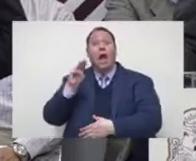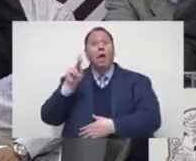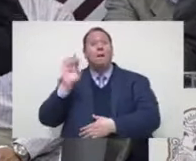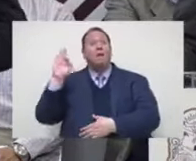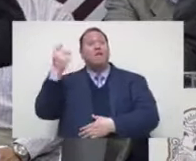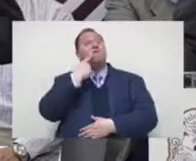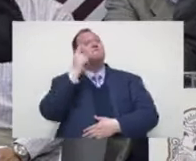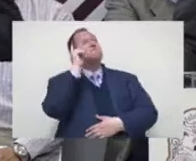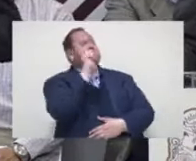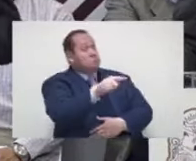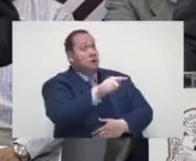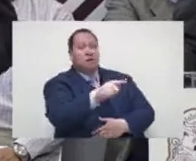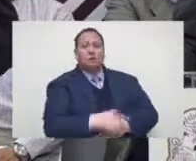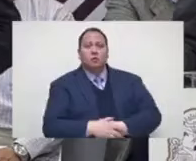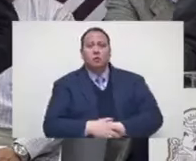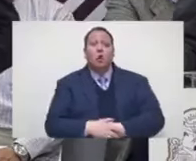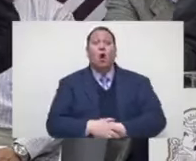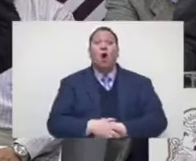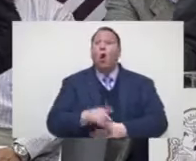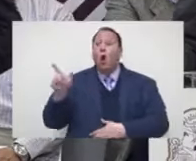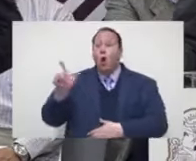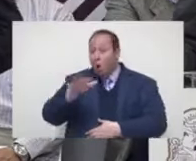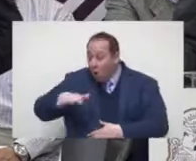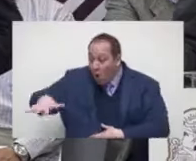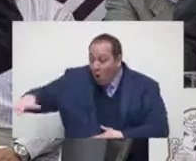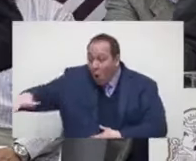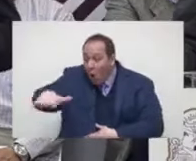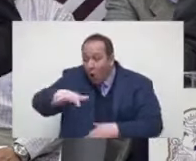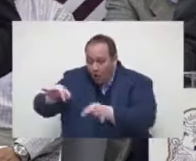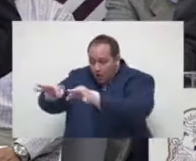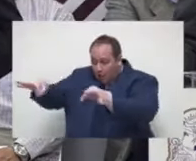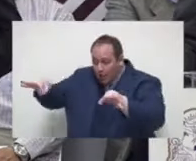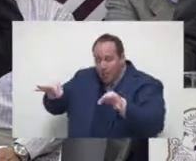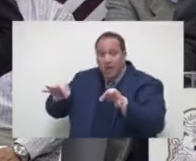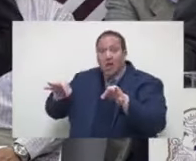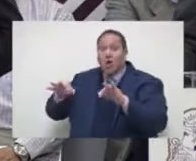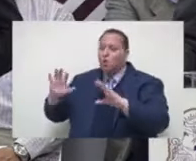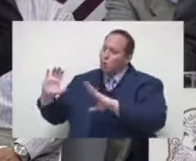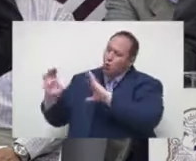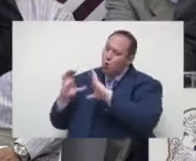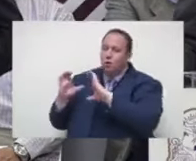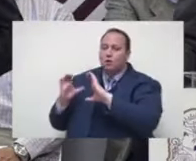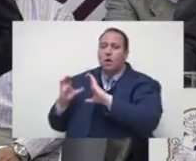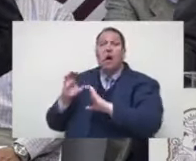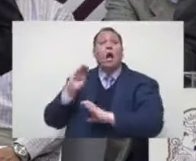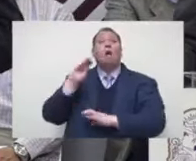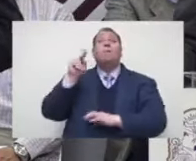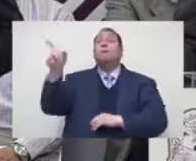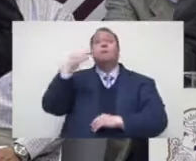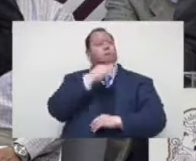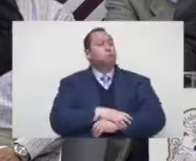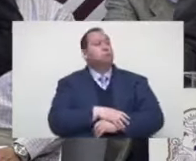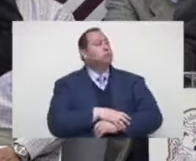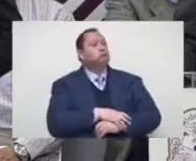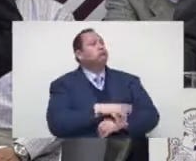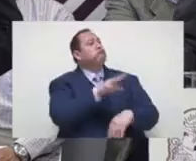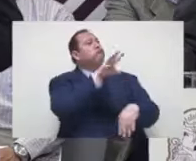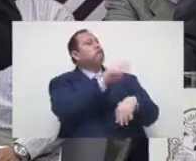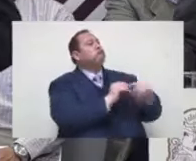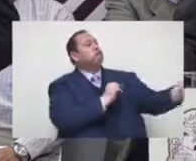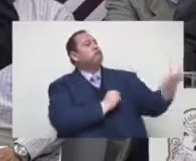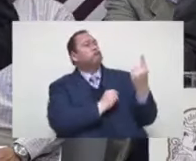Federal, le ordenan el resguardo de un predio, ¿sí? Quieren tomar algunas tomas, consulta al Ministerio Público Federal, dice, no está